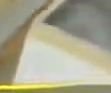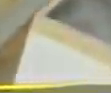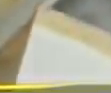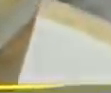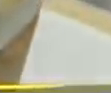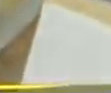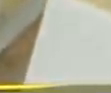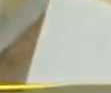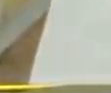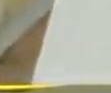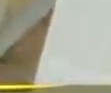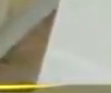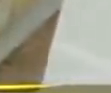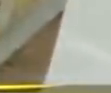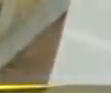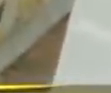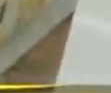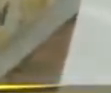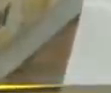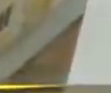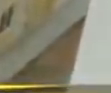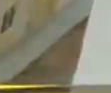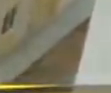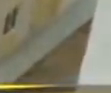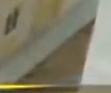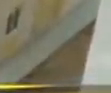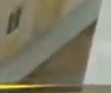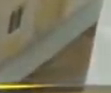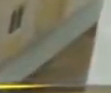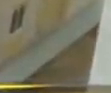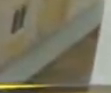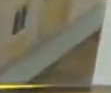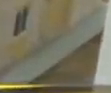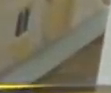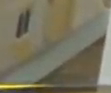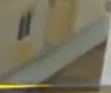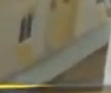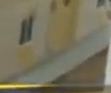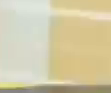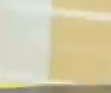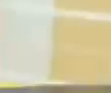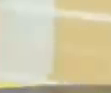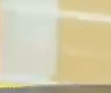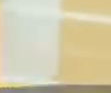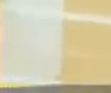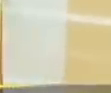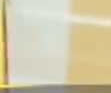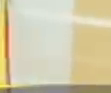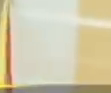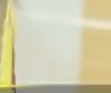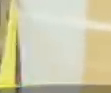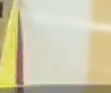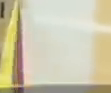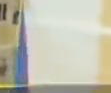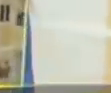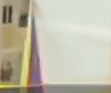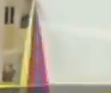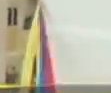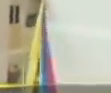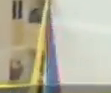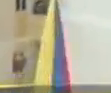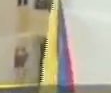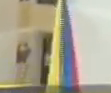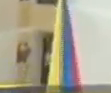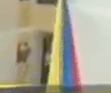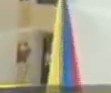estas primeras 60, la cual pasamos a entregar el día de hoy, en el marco de este hito,